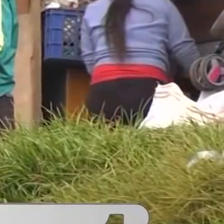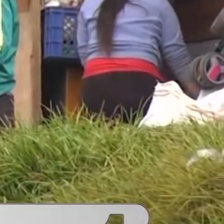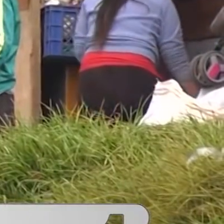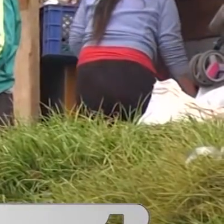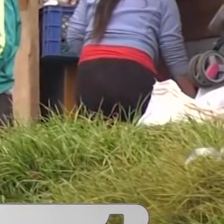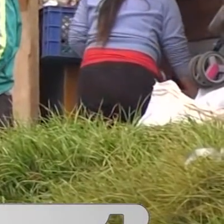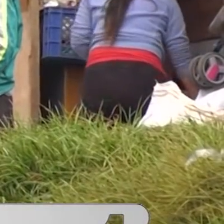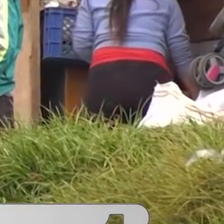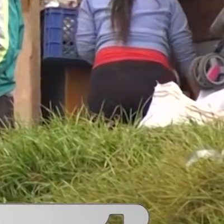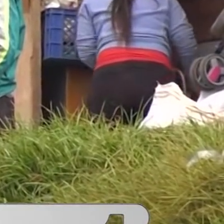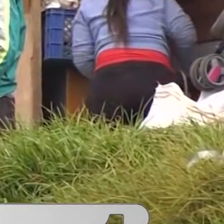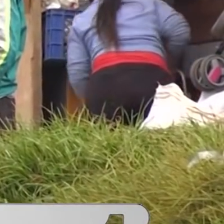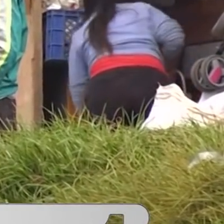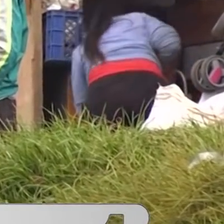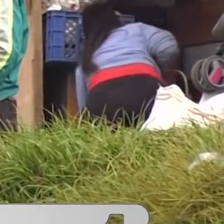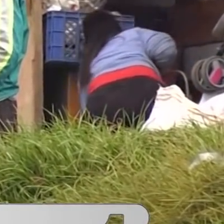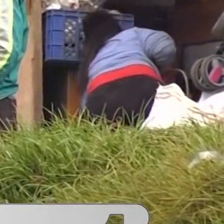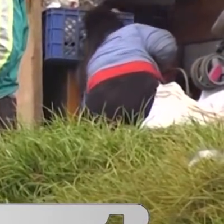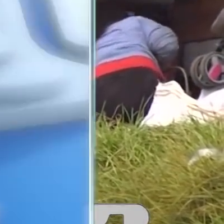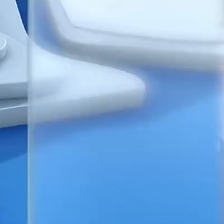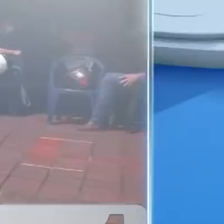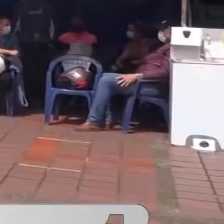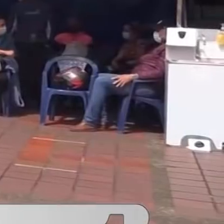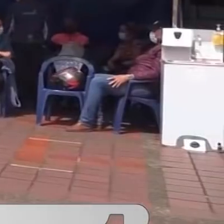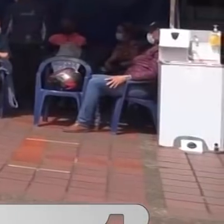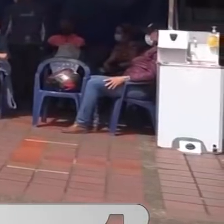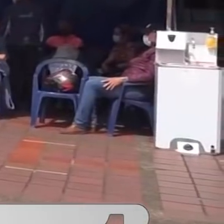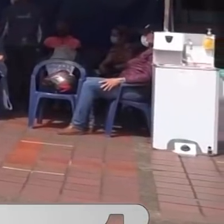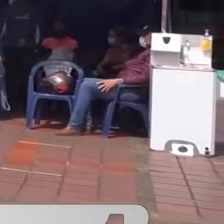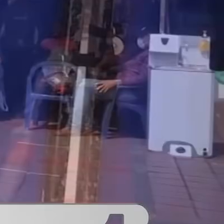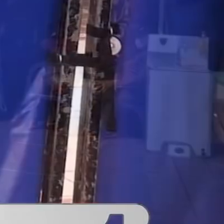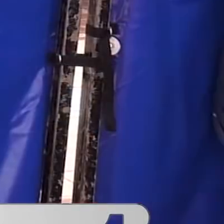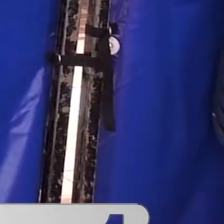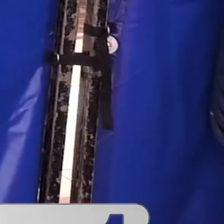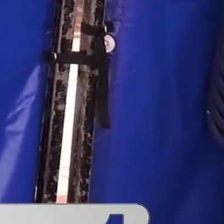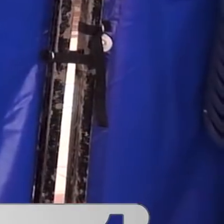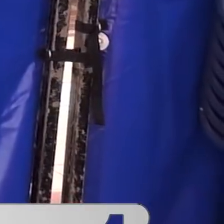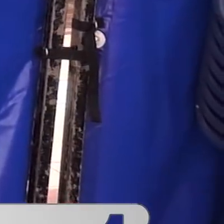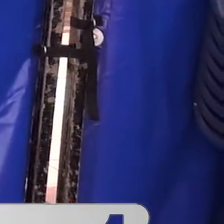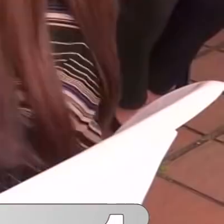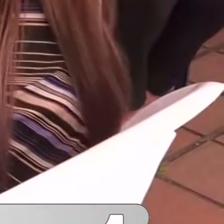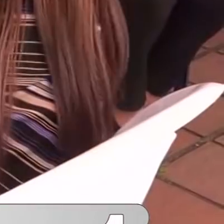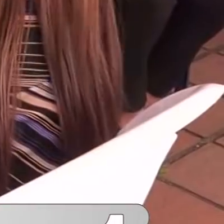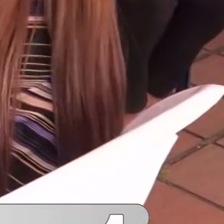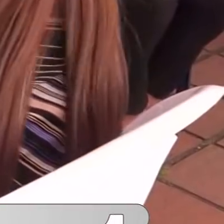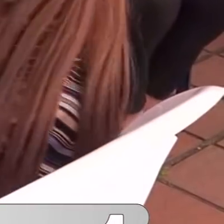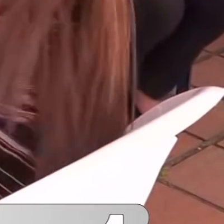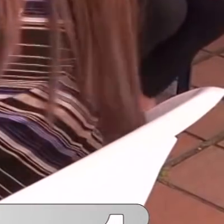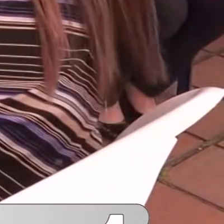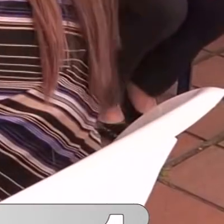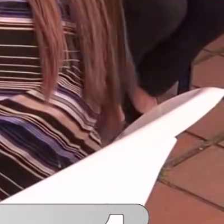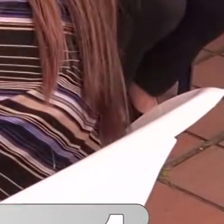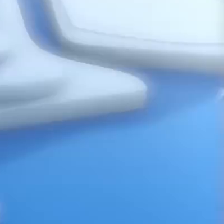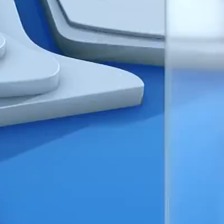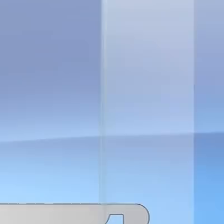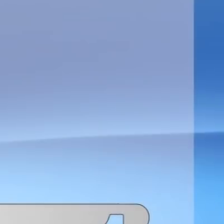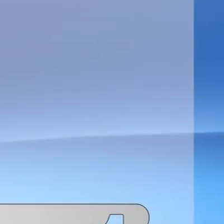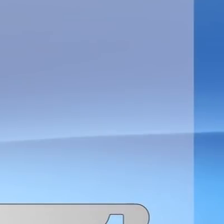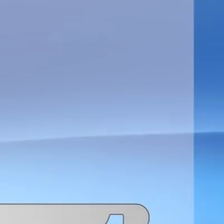habitando terreno desde hace un año. Habilitan puntos para vacunación de migrantes